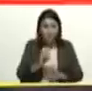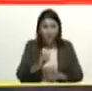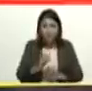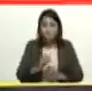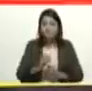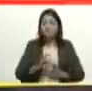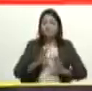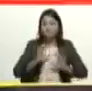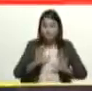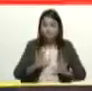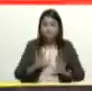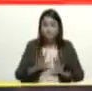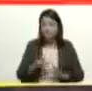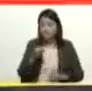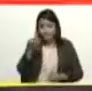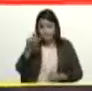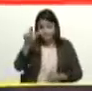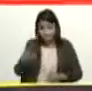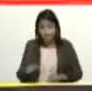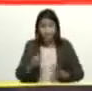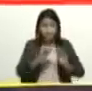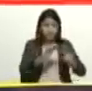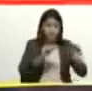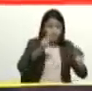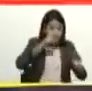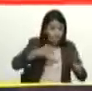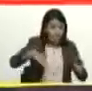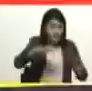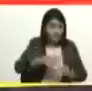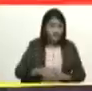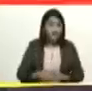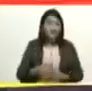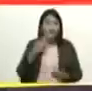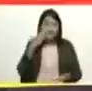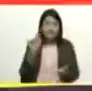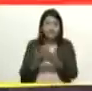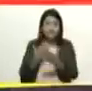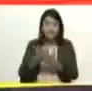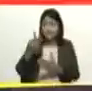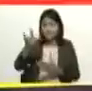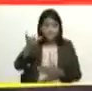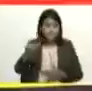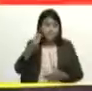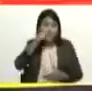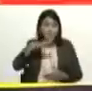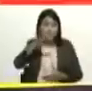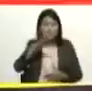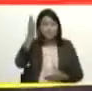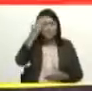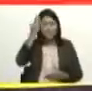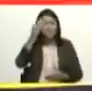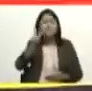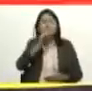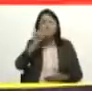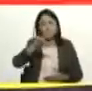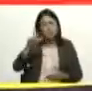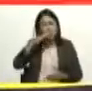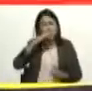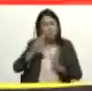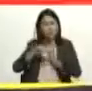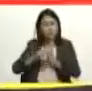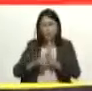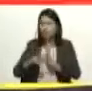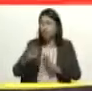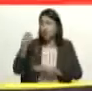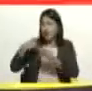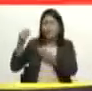Ese llamado y esa alerta que usted hace a nuestro pueblo, ahí está el mejor informante que podemos tener. Nuestro pueblo sabe, es sabio,